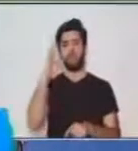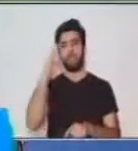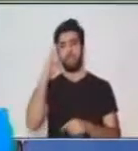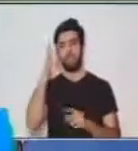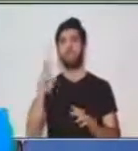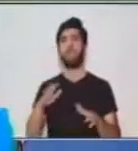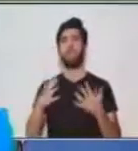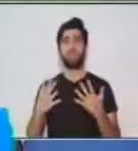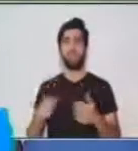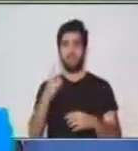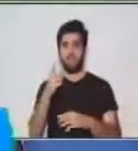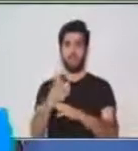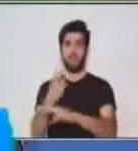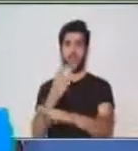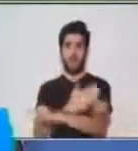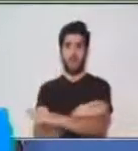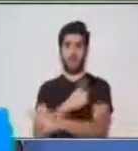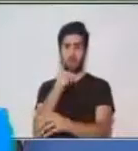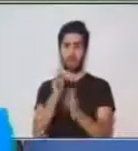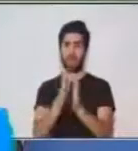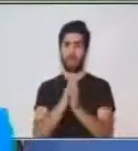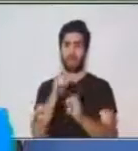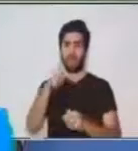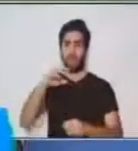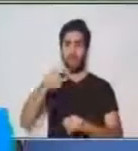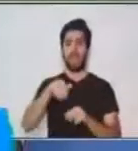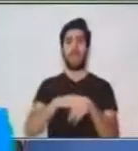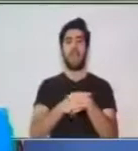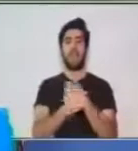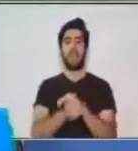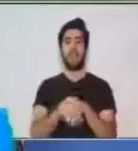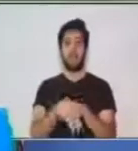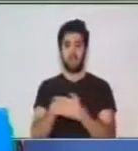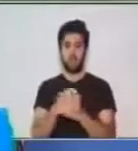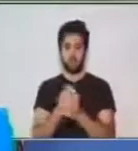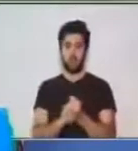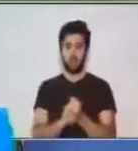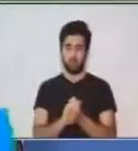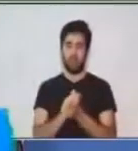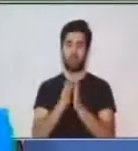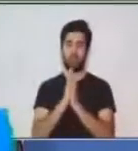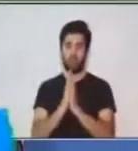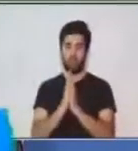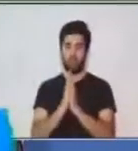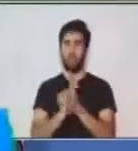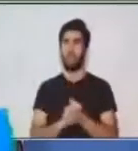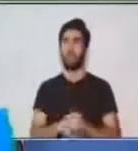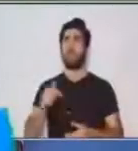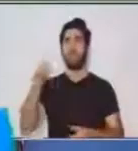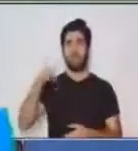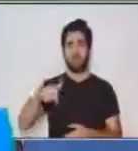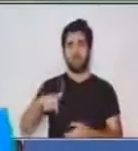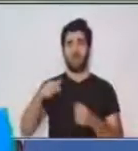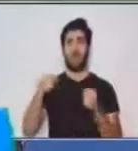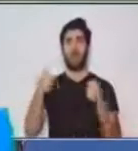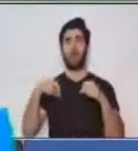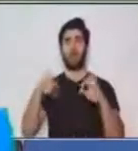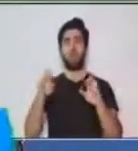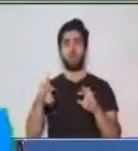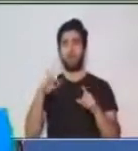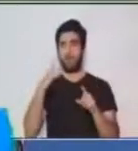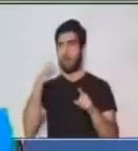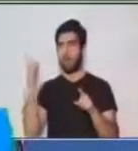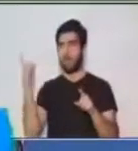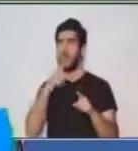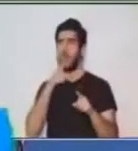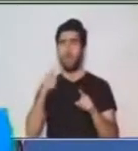tus manos constantemente con agua y jabón. En esta oportunidad tenemos en Lengua